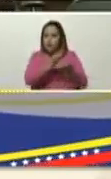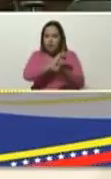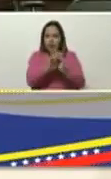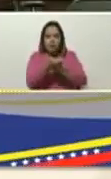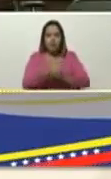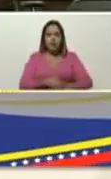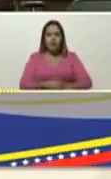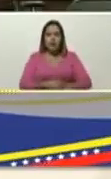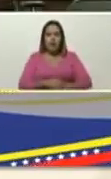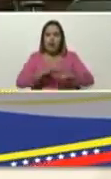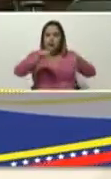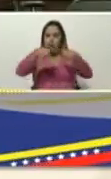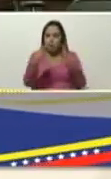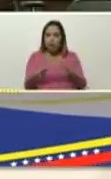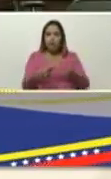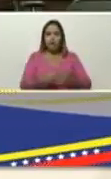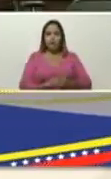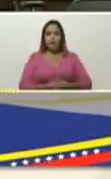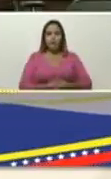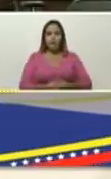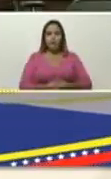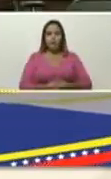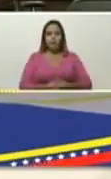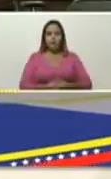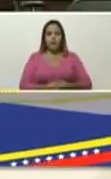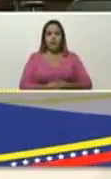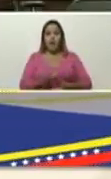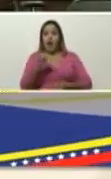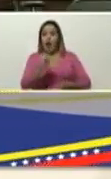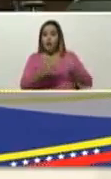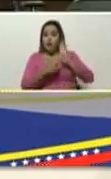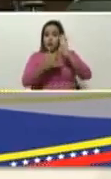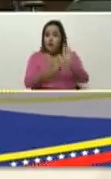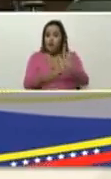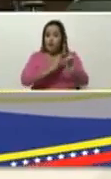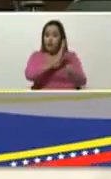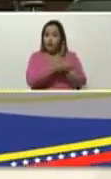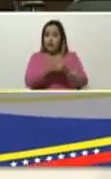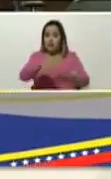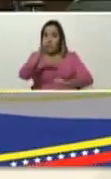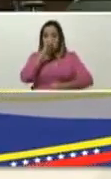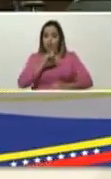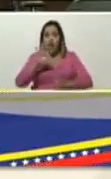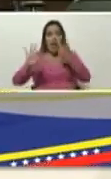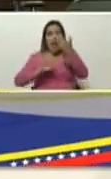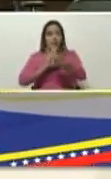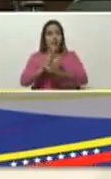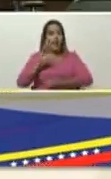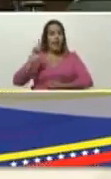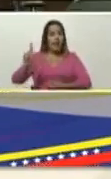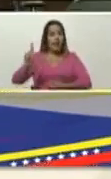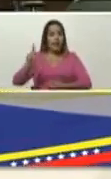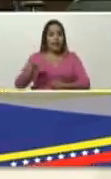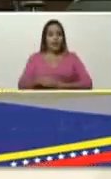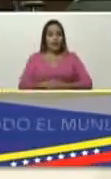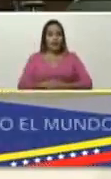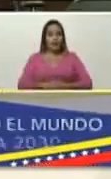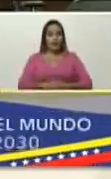las renovaciones. Y hemos esgrimido con fuerza este año las tres R: